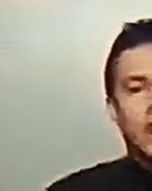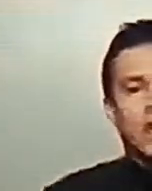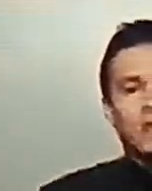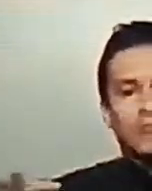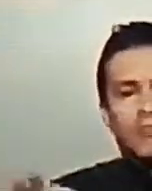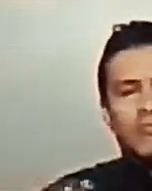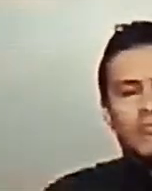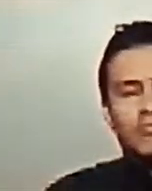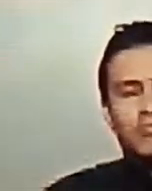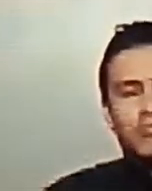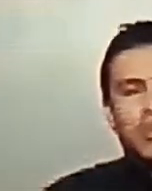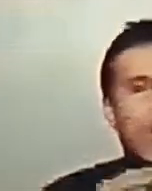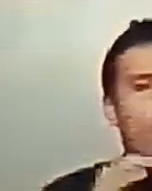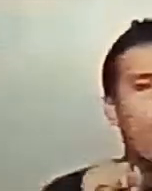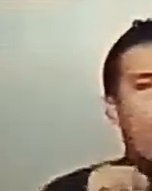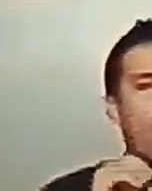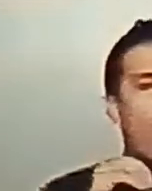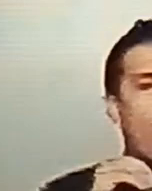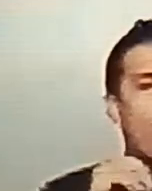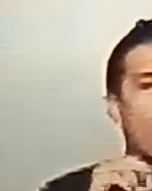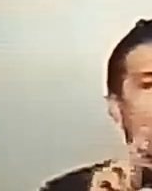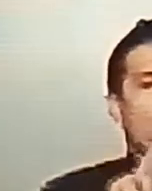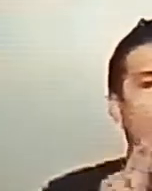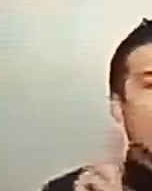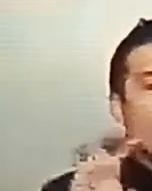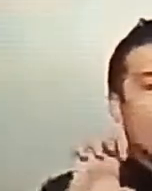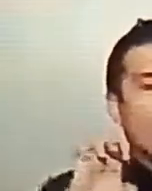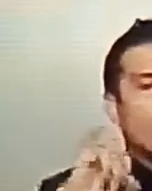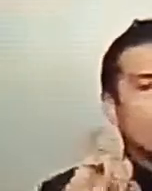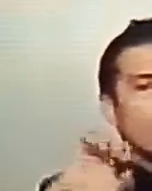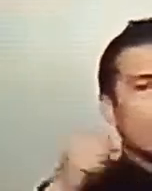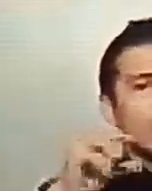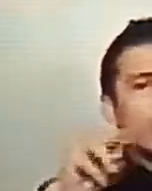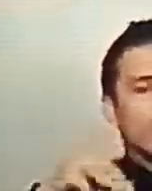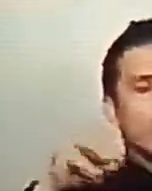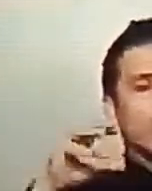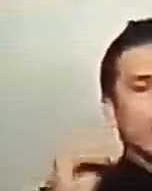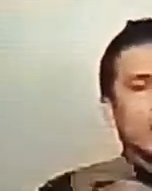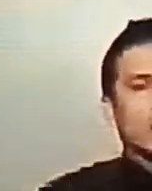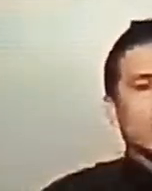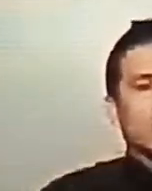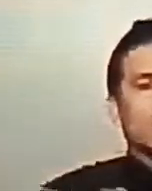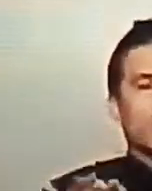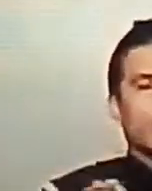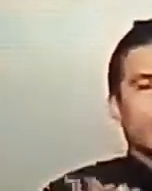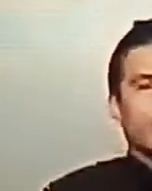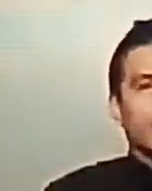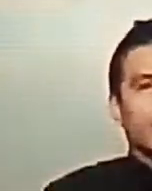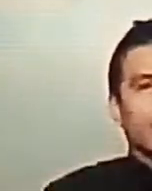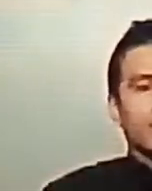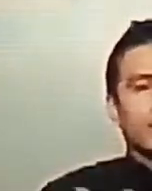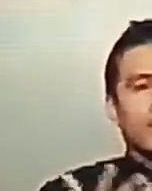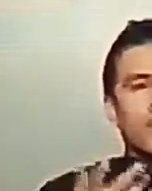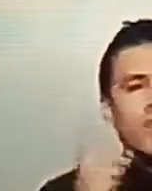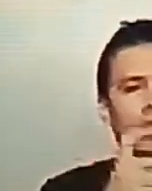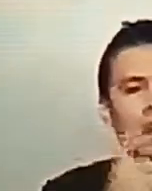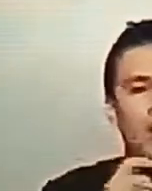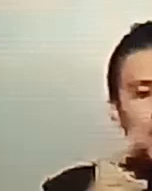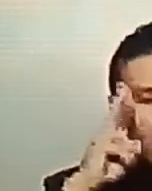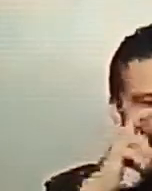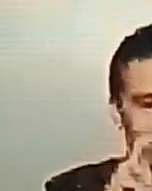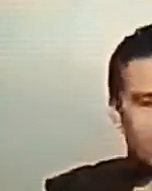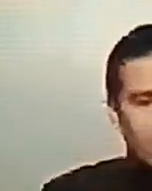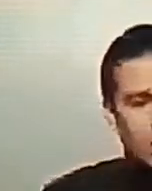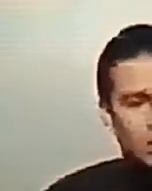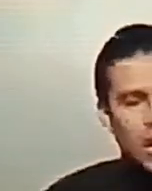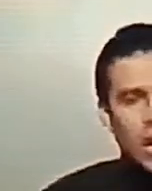no dijo mutis por el foro. Por lo tanto, se trata de revisar esos contratos y